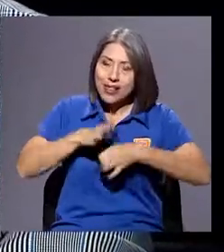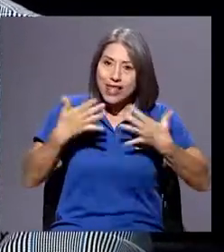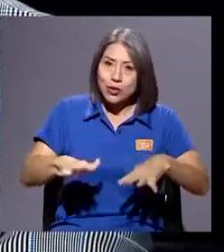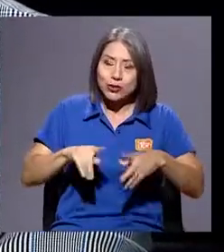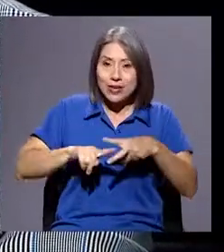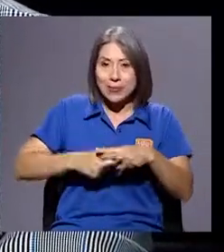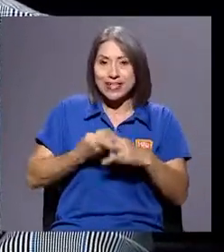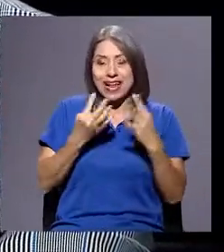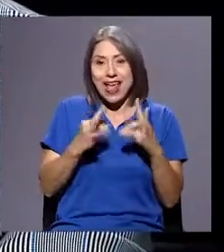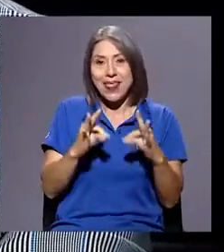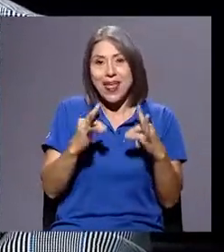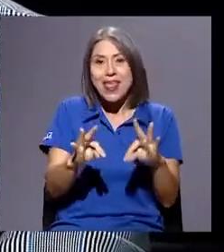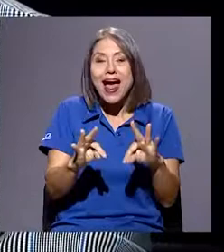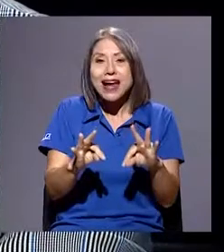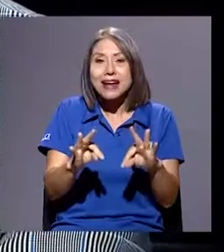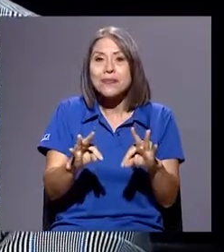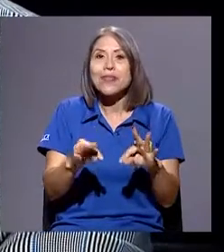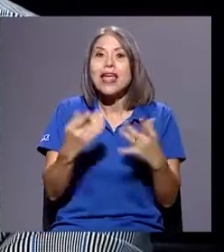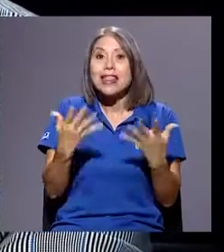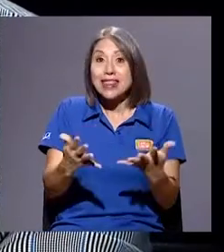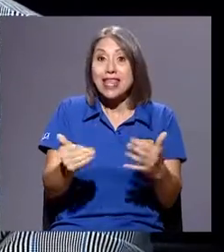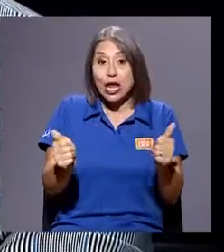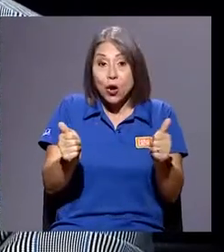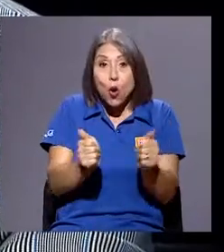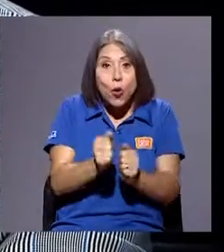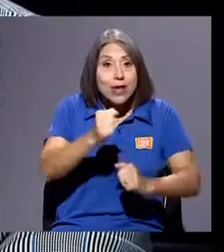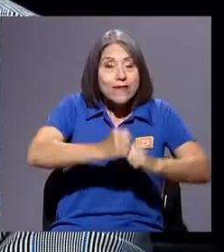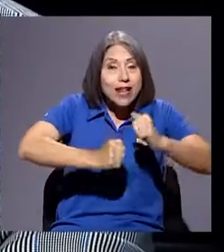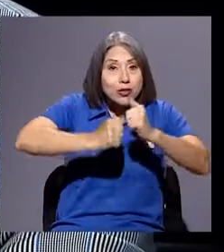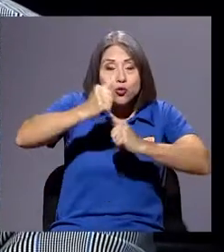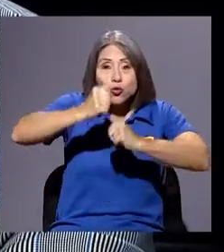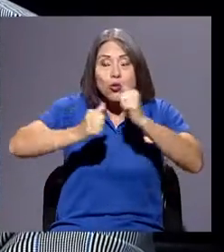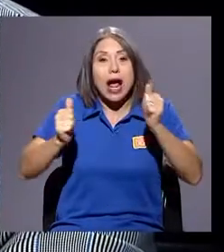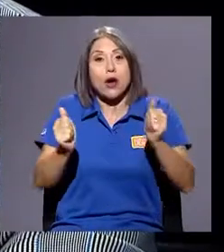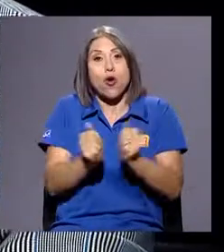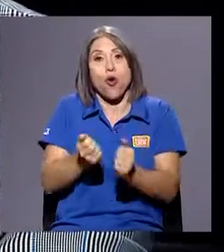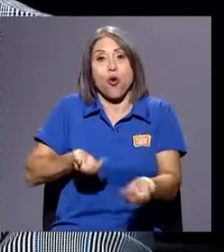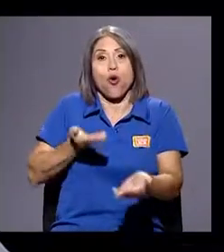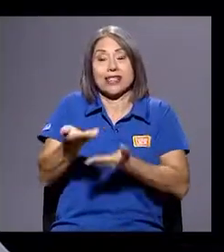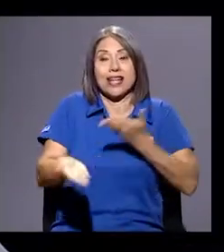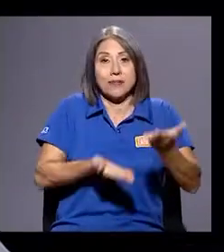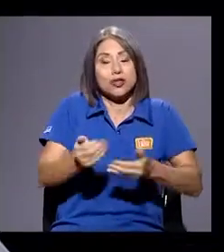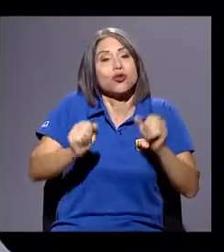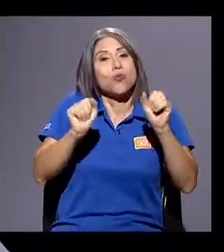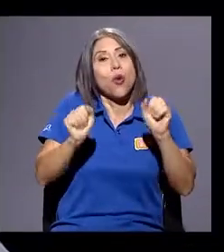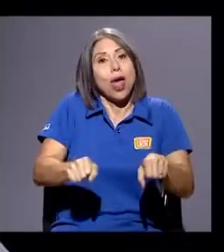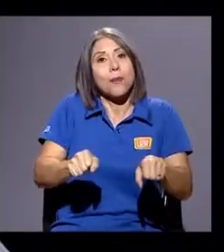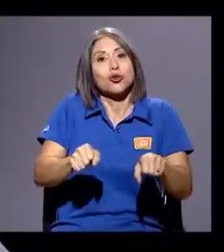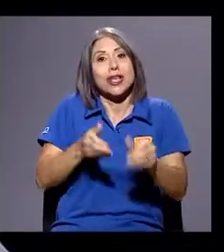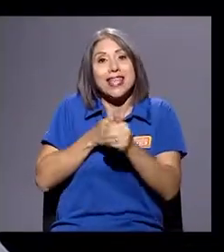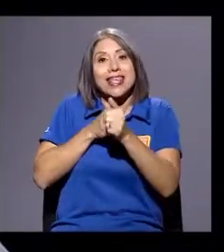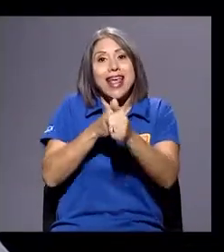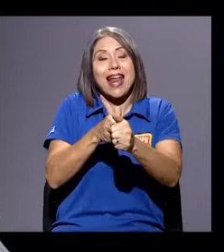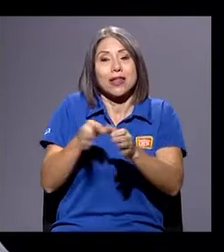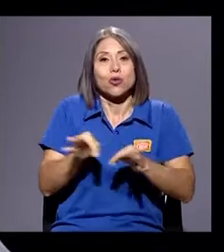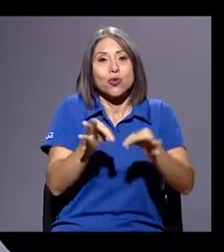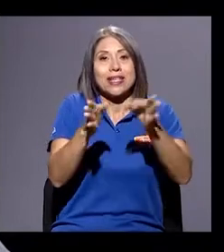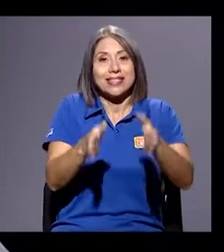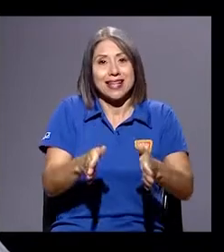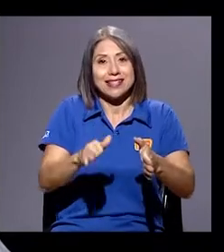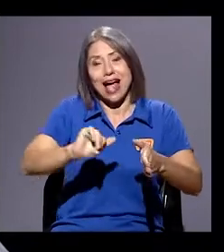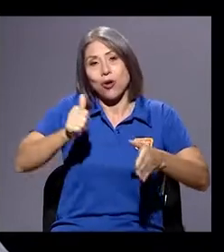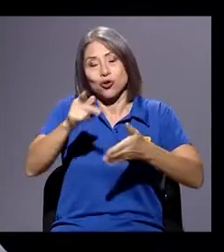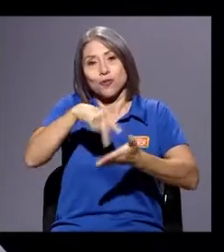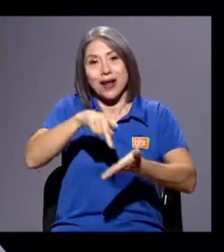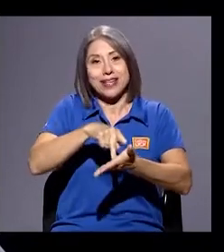tratar de redireccionar con infraestructura, con servicios a otros parques. Quiero quedarme con esa